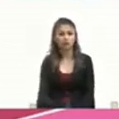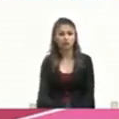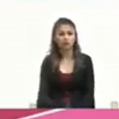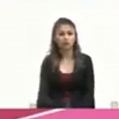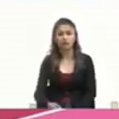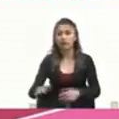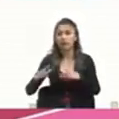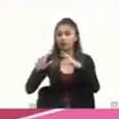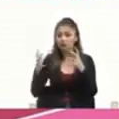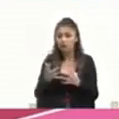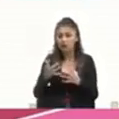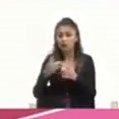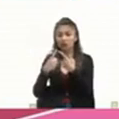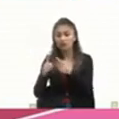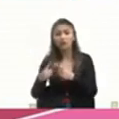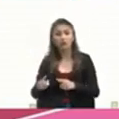en las acciones.